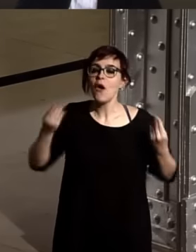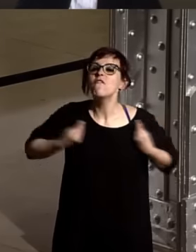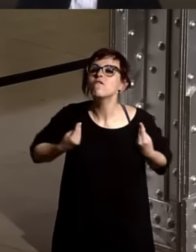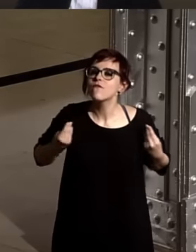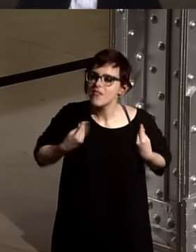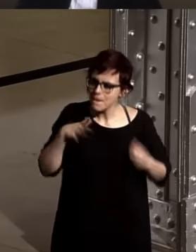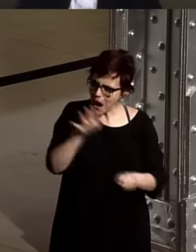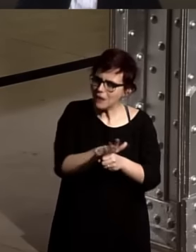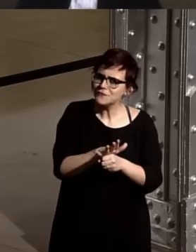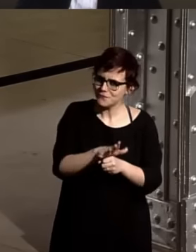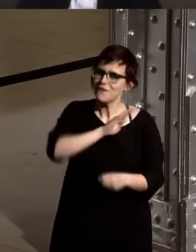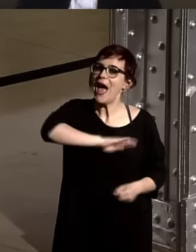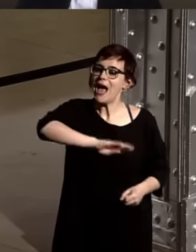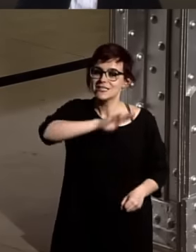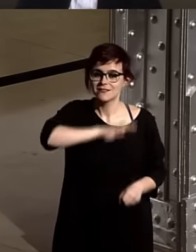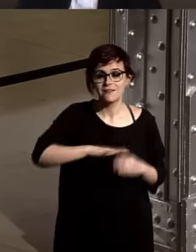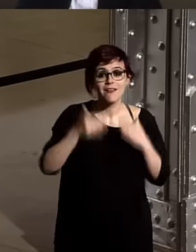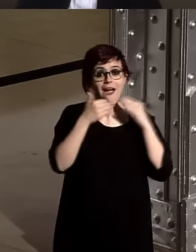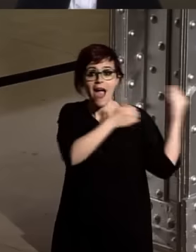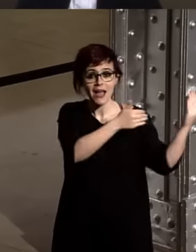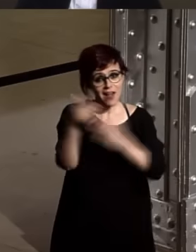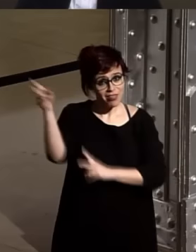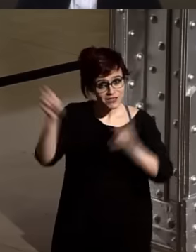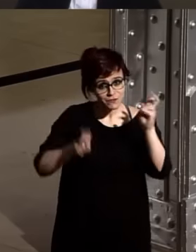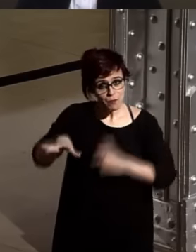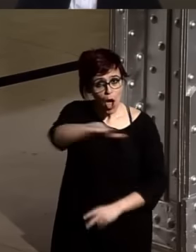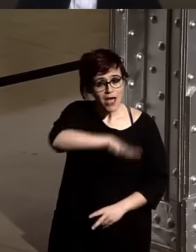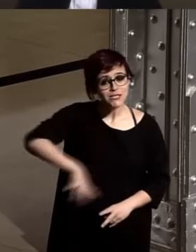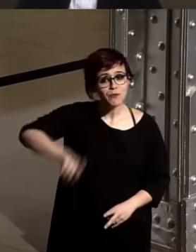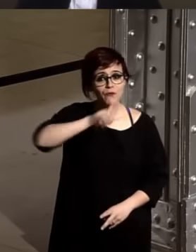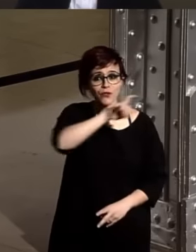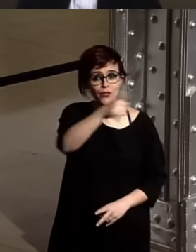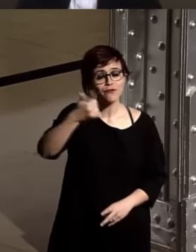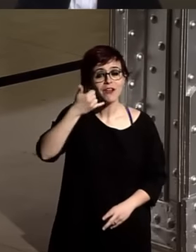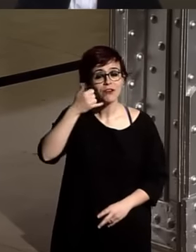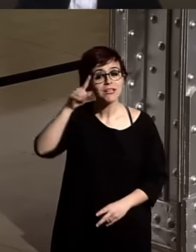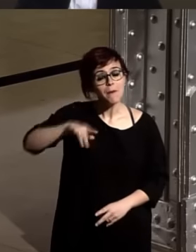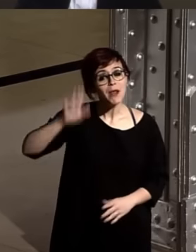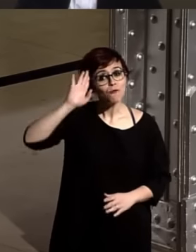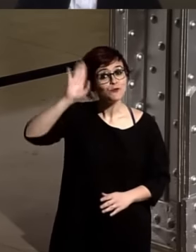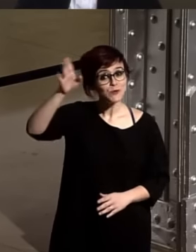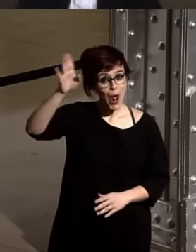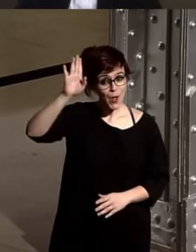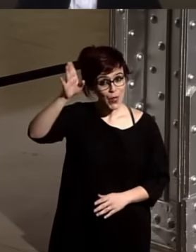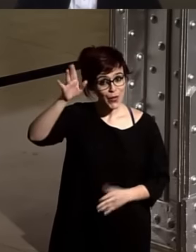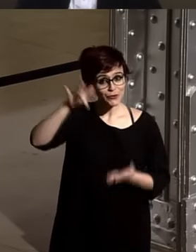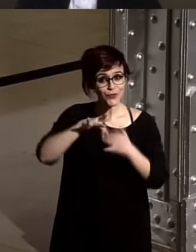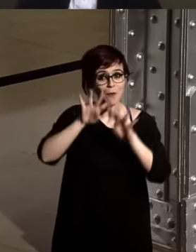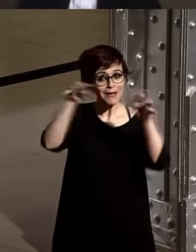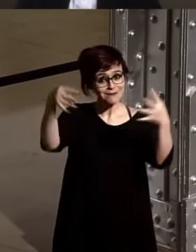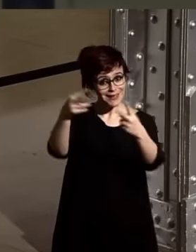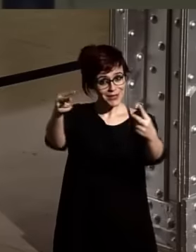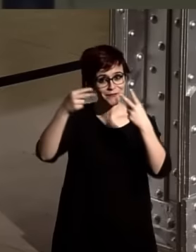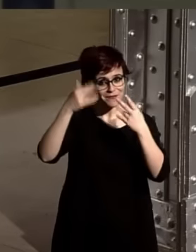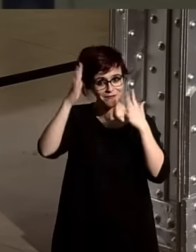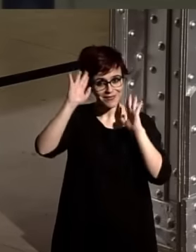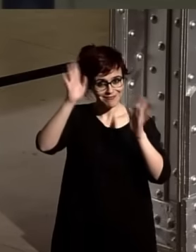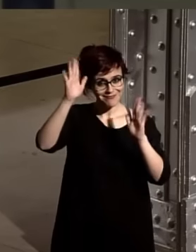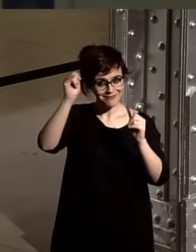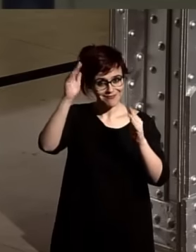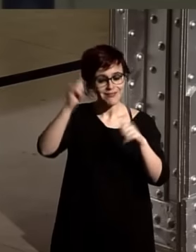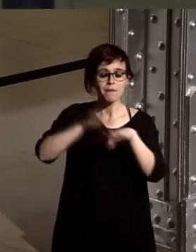en martes eh Muchas gracias por haber venido a este espacio fundación telefónica un saludo a los que nos veis por streaming Muchas gracias a